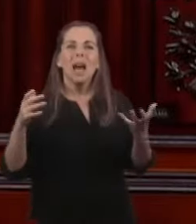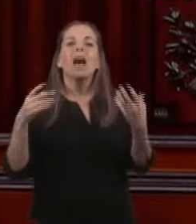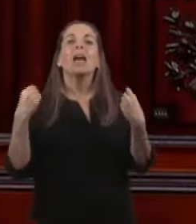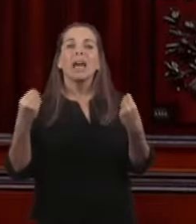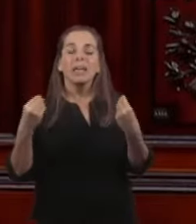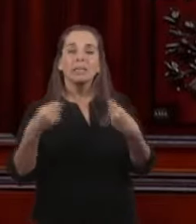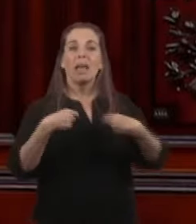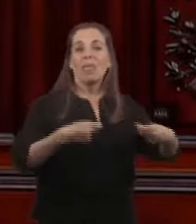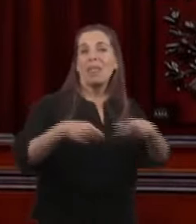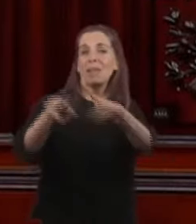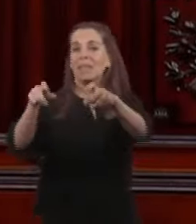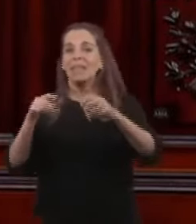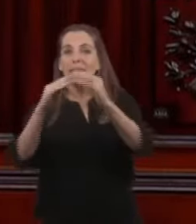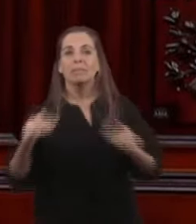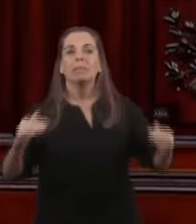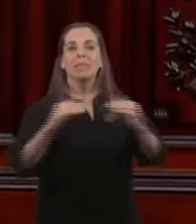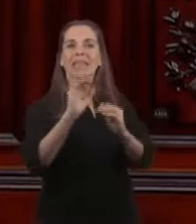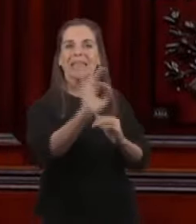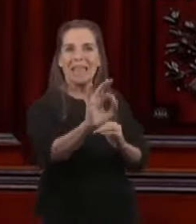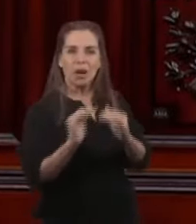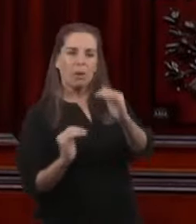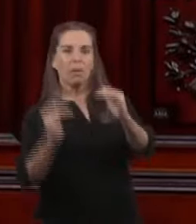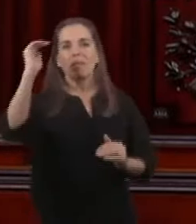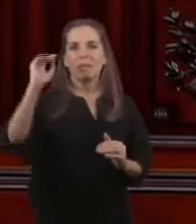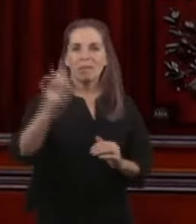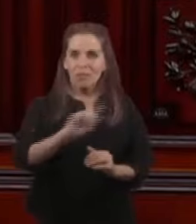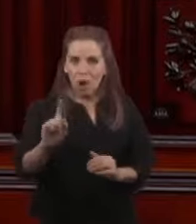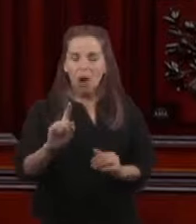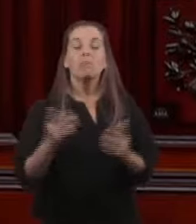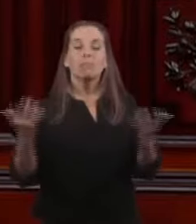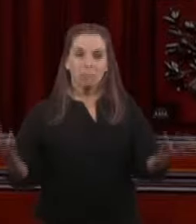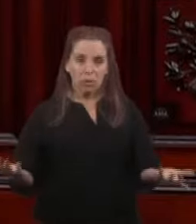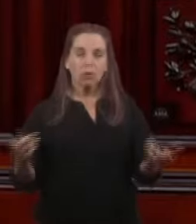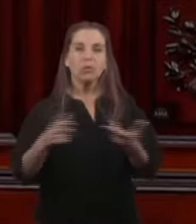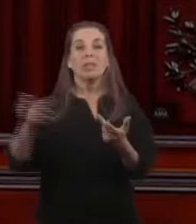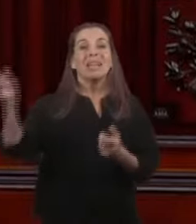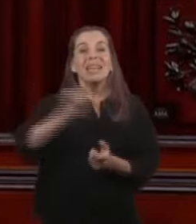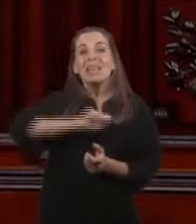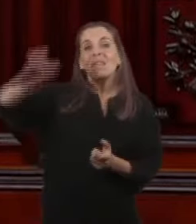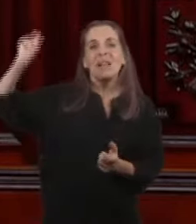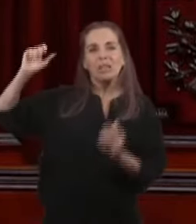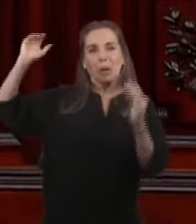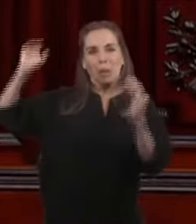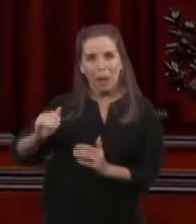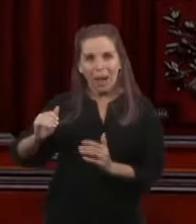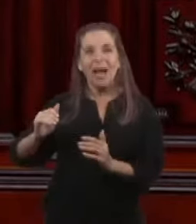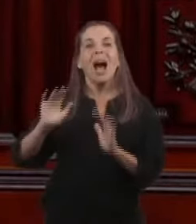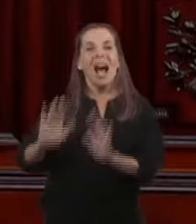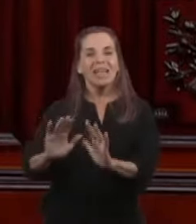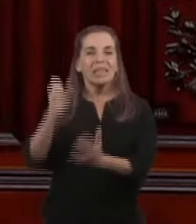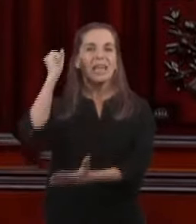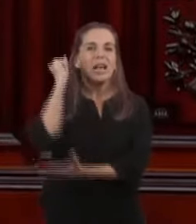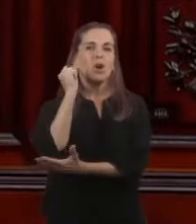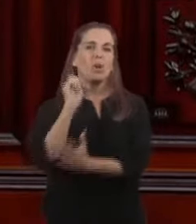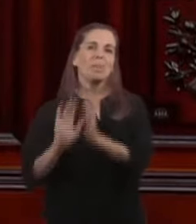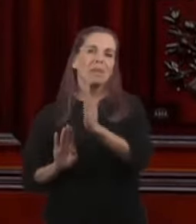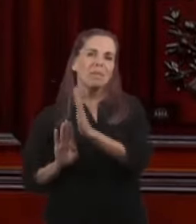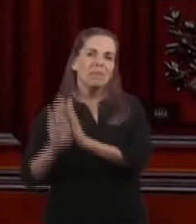fiscal y que haya estabilidad monetaria y que en consecuencia no haya inflación y se facilita el crecimiento